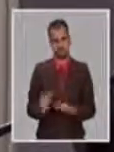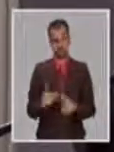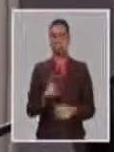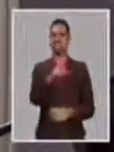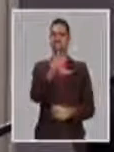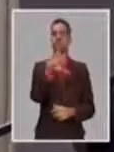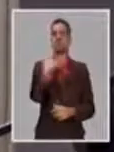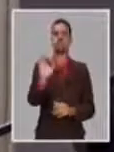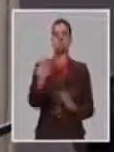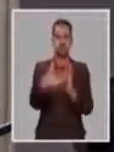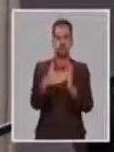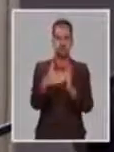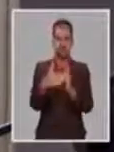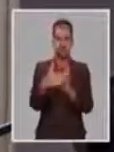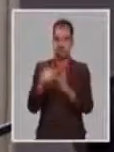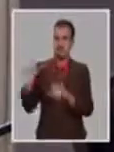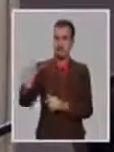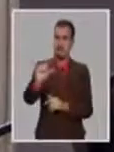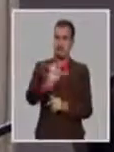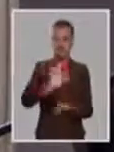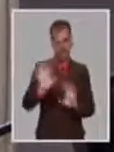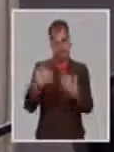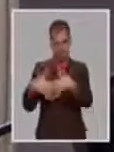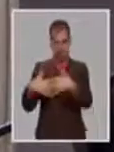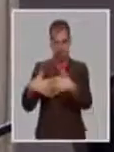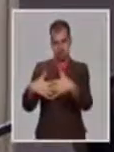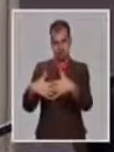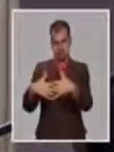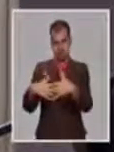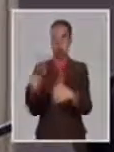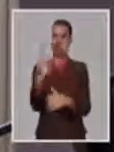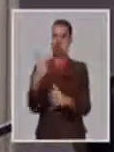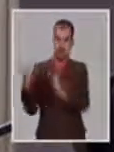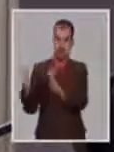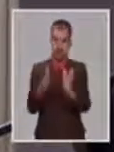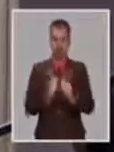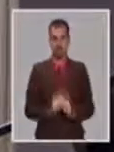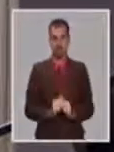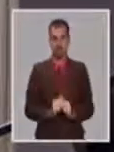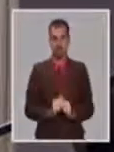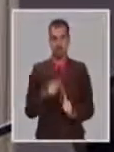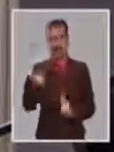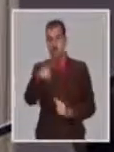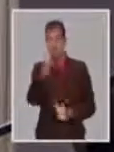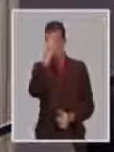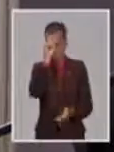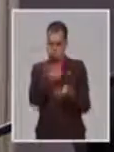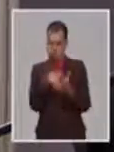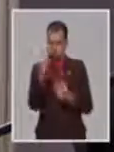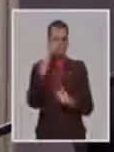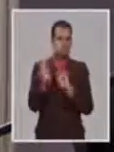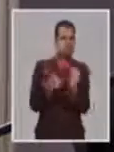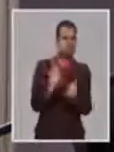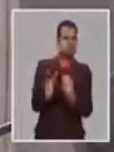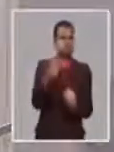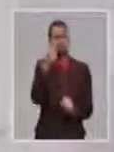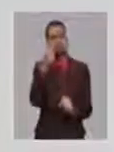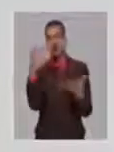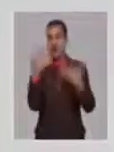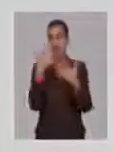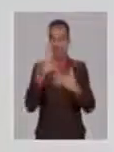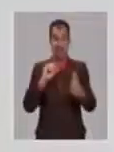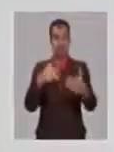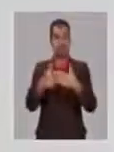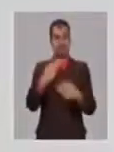de 150.000 dosis. Y todo esto además va acompañado de inspecciones del CENMEC. Yo te puedo decir, Randy, que esta semana